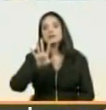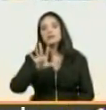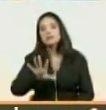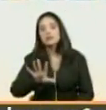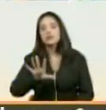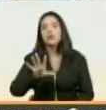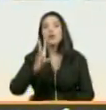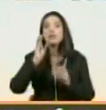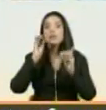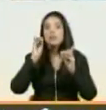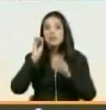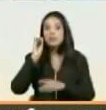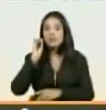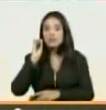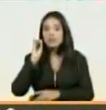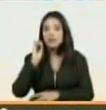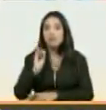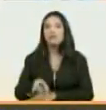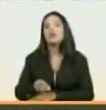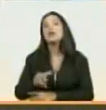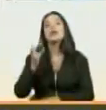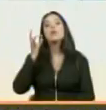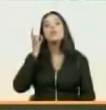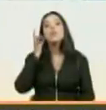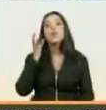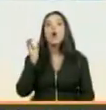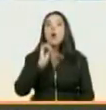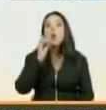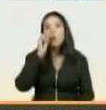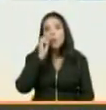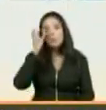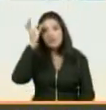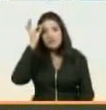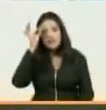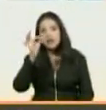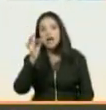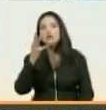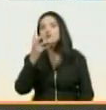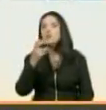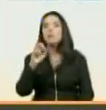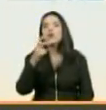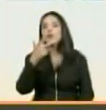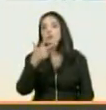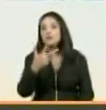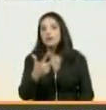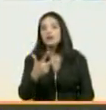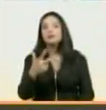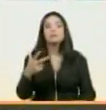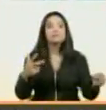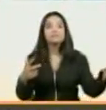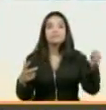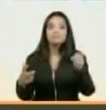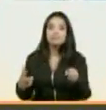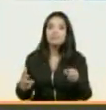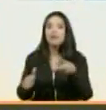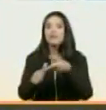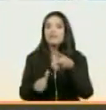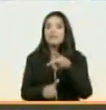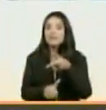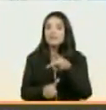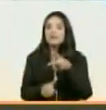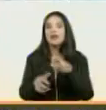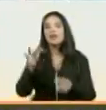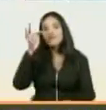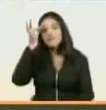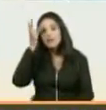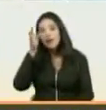atribuciones de la fiscal, del fiscal o la fiscal general de la República, numeral 3, designar al vicefiscal o la vicefiscal general